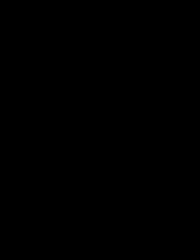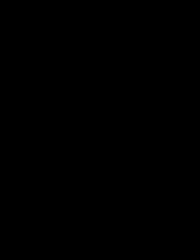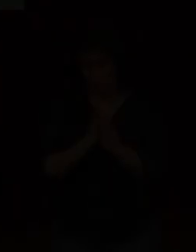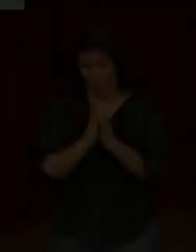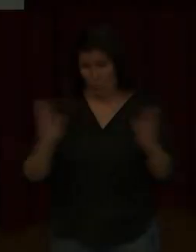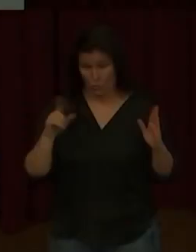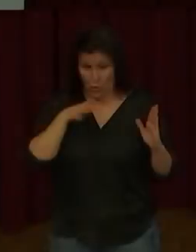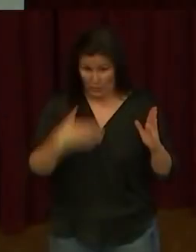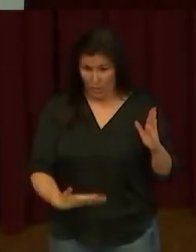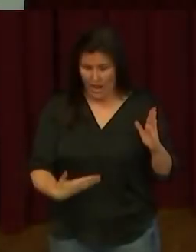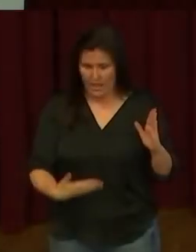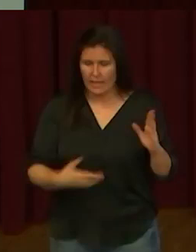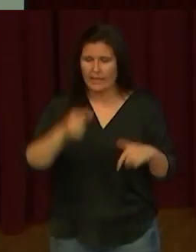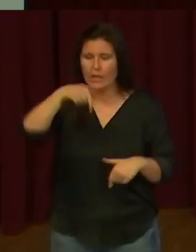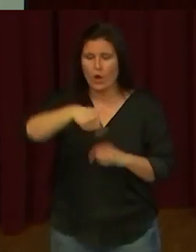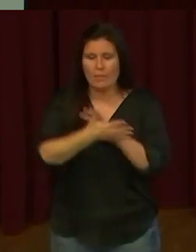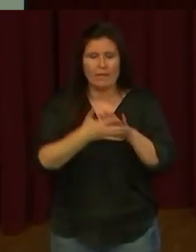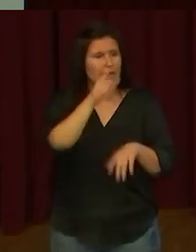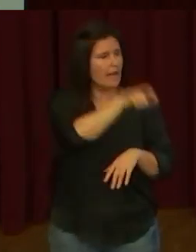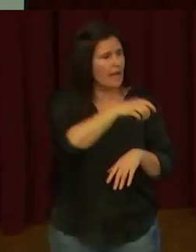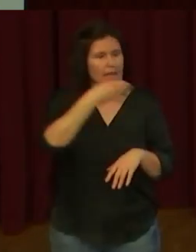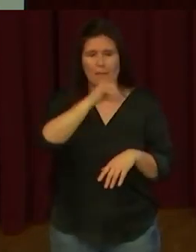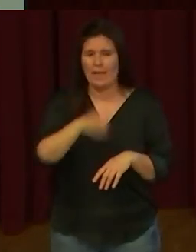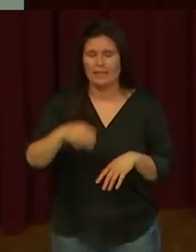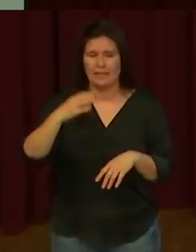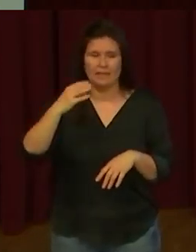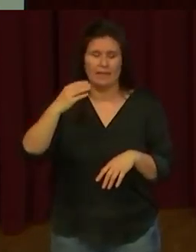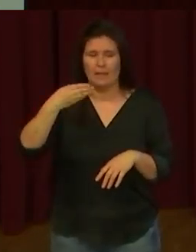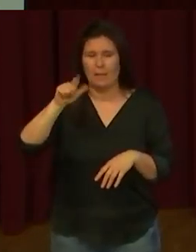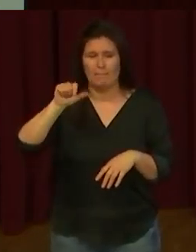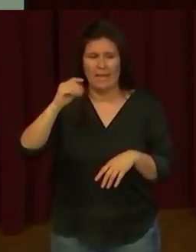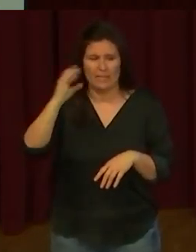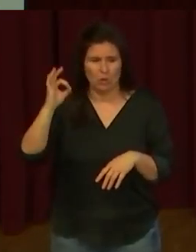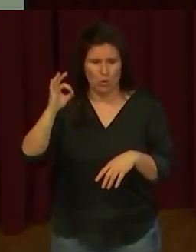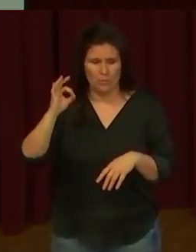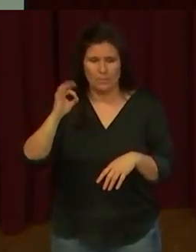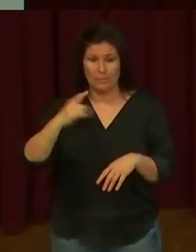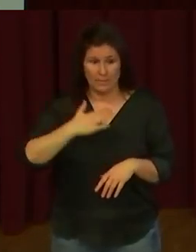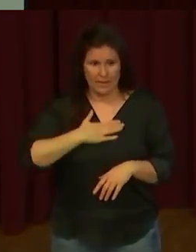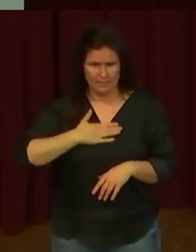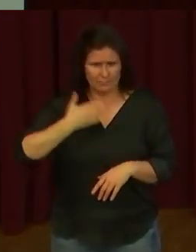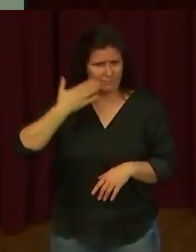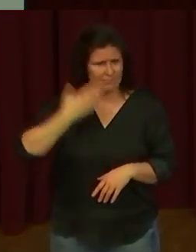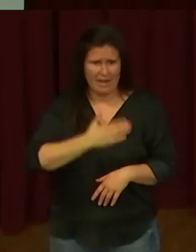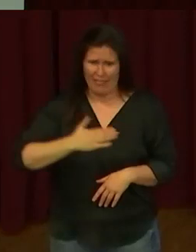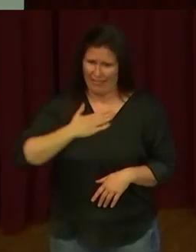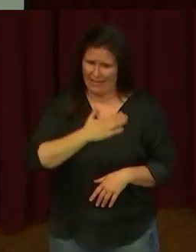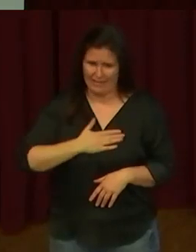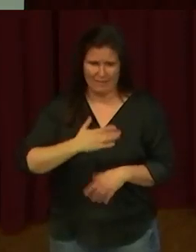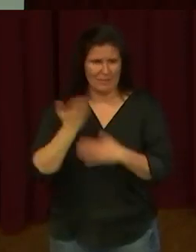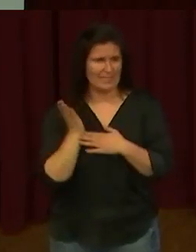en la que hoy nos va a hablar beatriz blasco esquivias para mí es un grandísimo placer presentarla